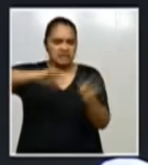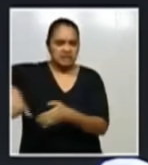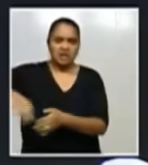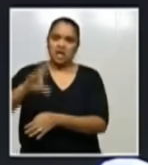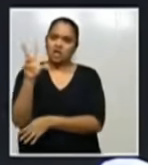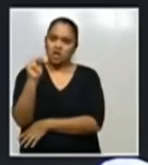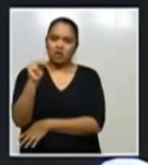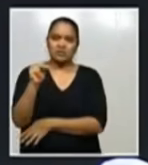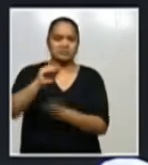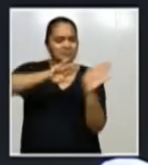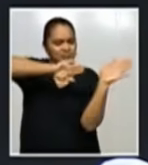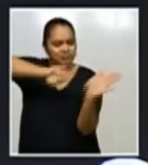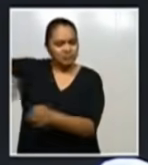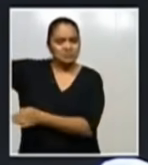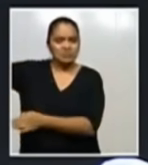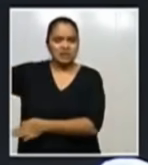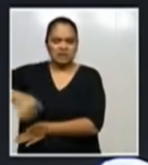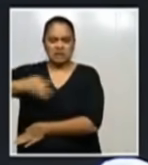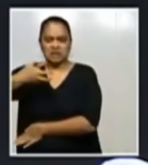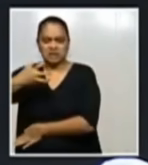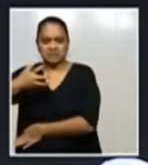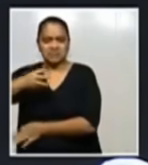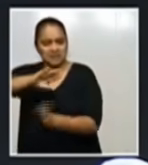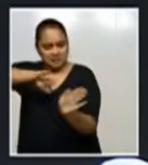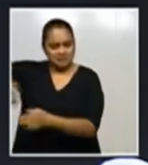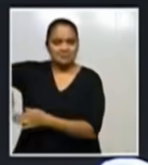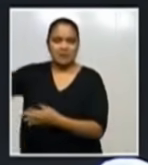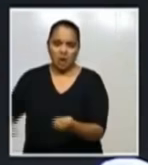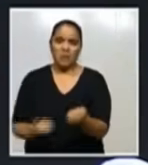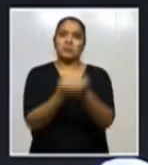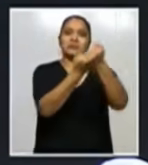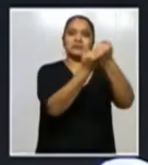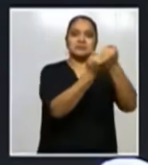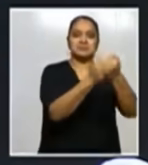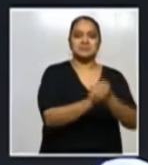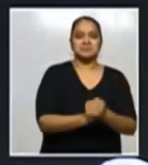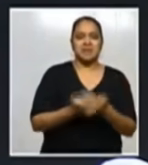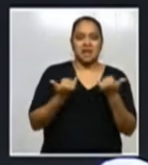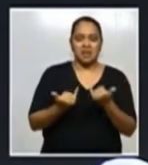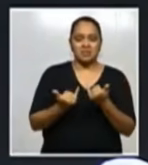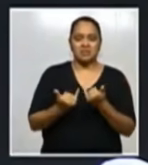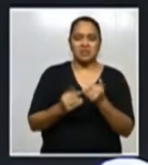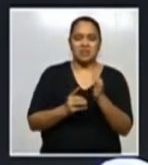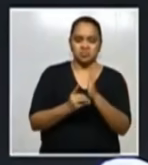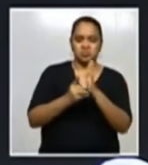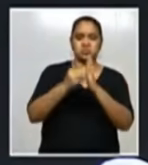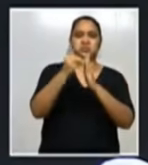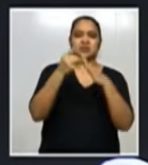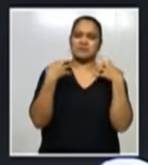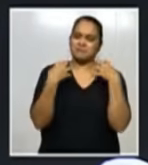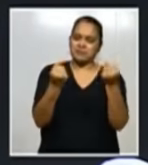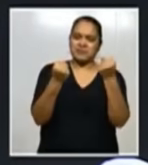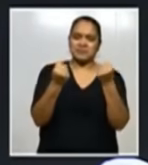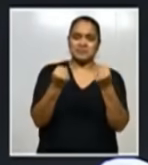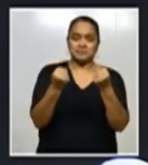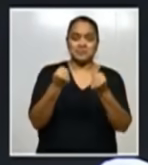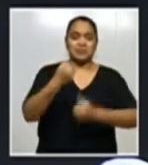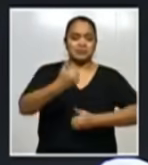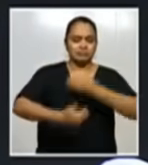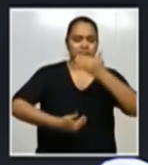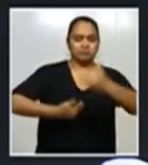cualquier molestia, cualquier diferencia, y démonos ese espacio de construir algo fuerte,